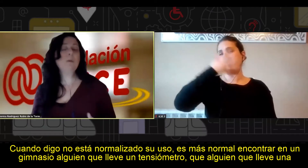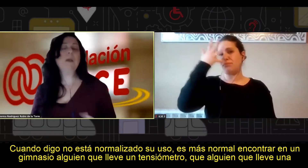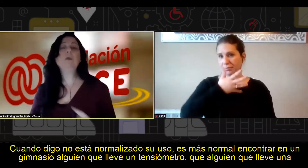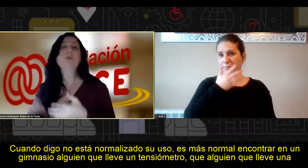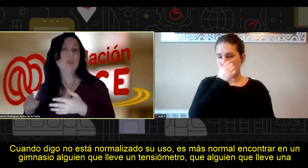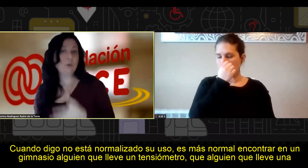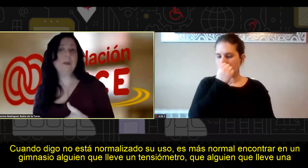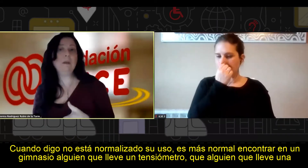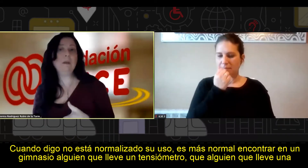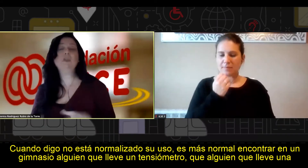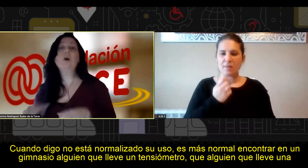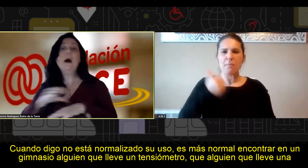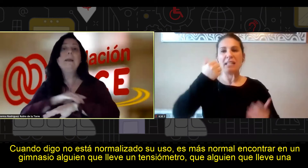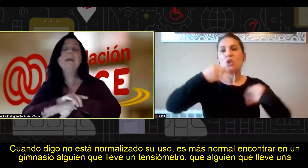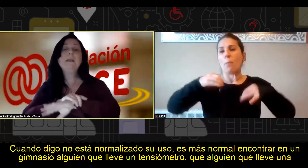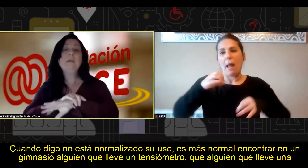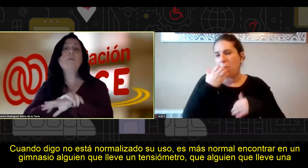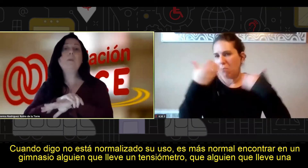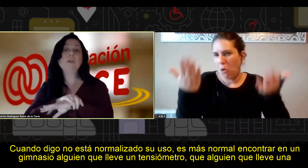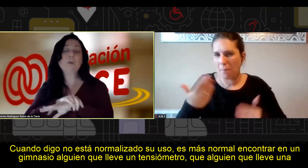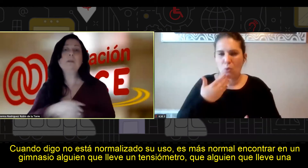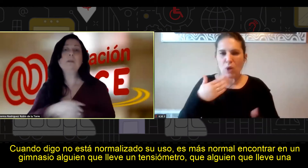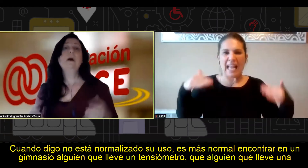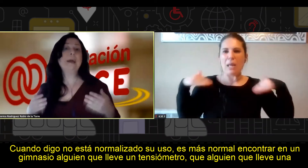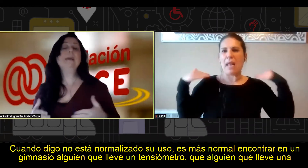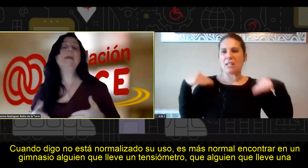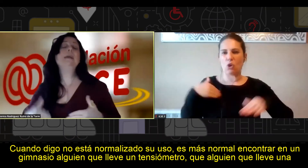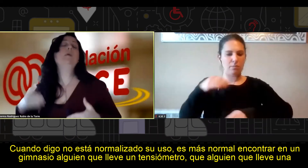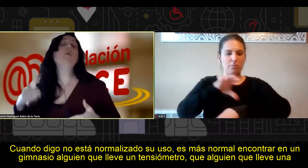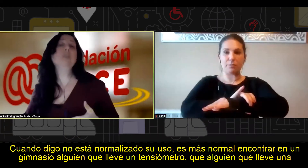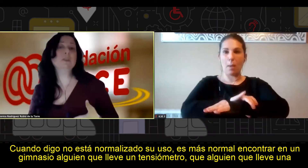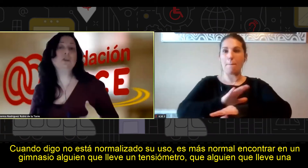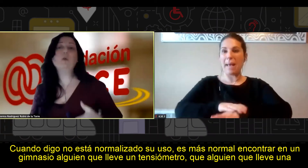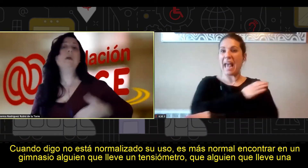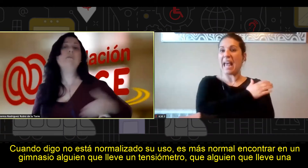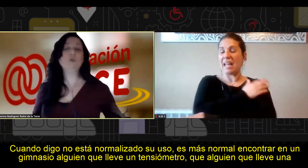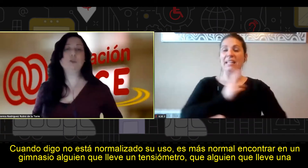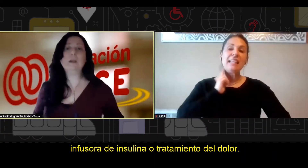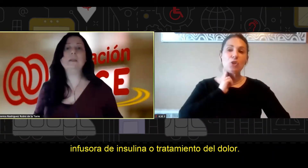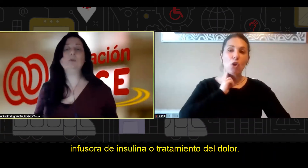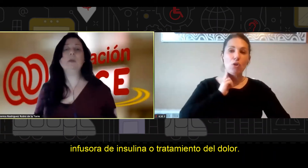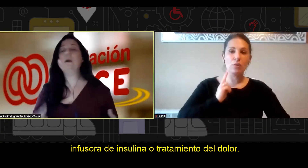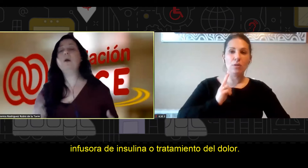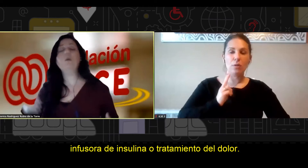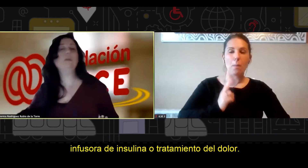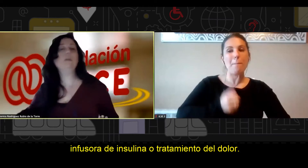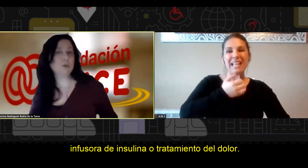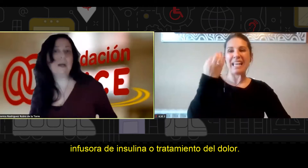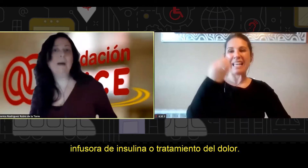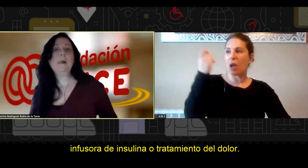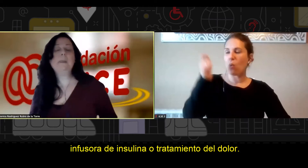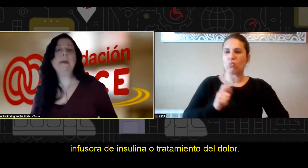normal encontrarnos en un gimnasio alguien que lleve un tensiómetro que alguien que lleve un sensor o una infusora de insulina o una